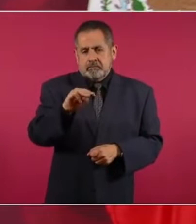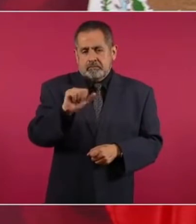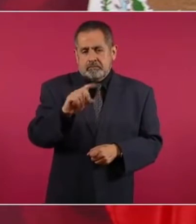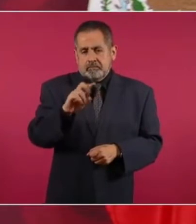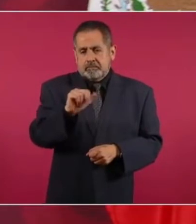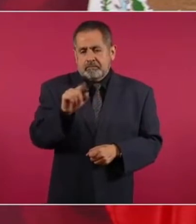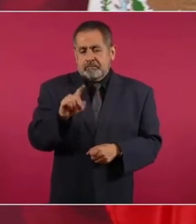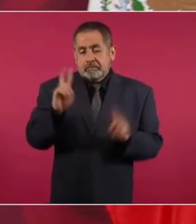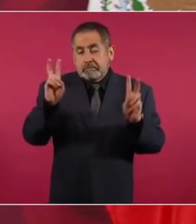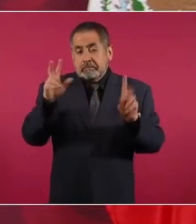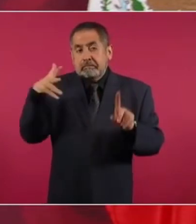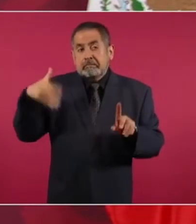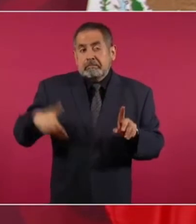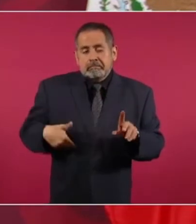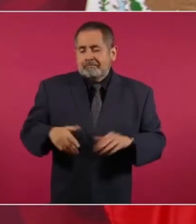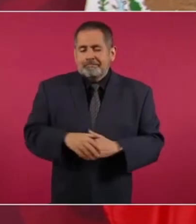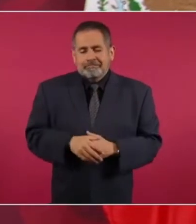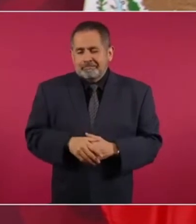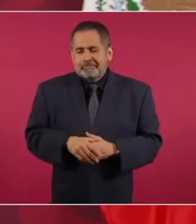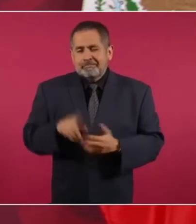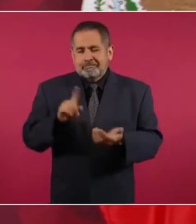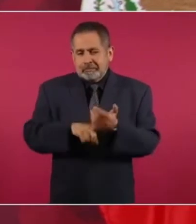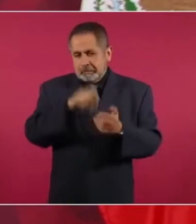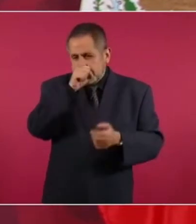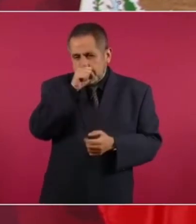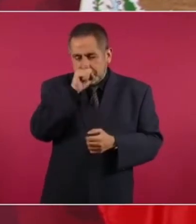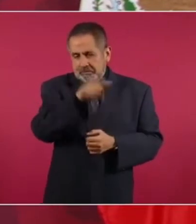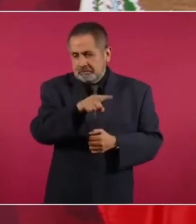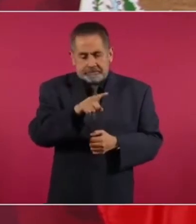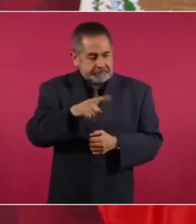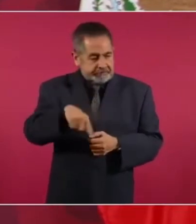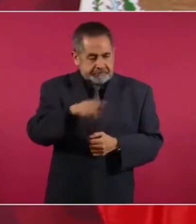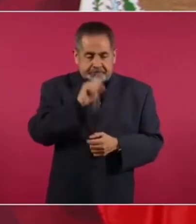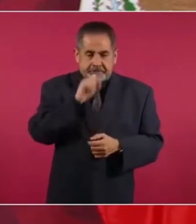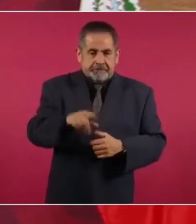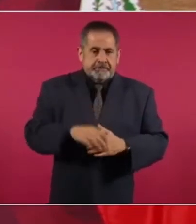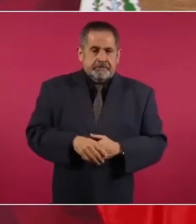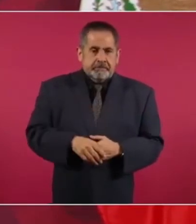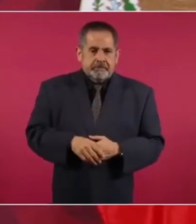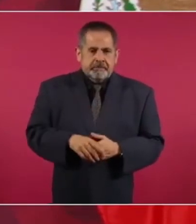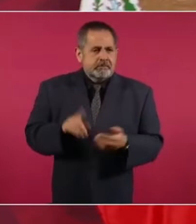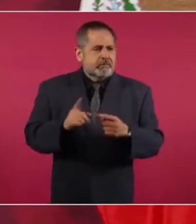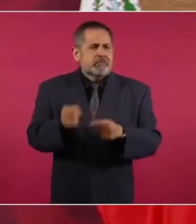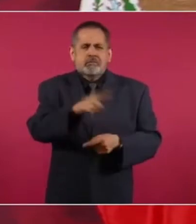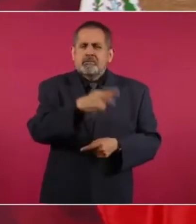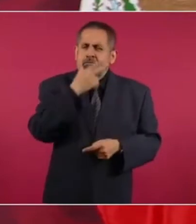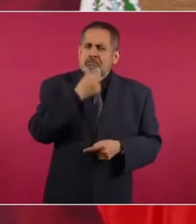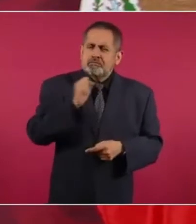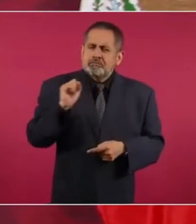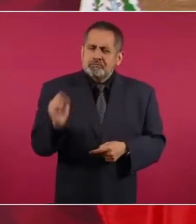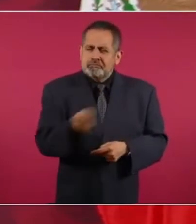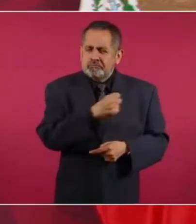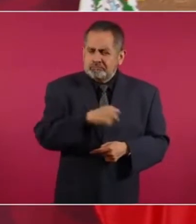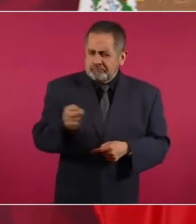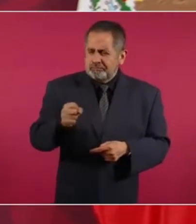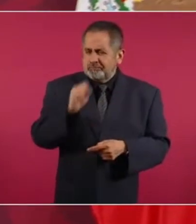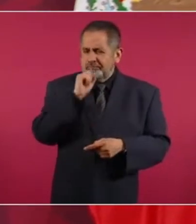y otros, porque un tenista, ¿no?